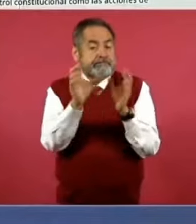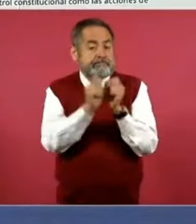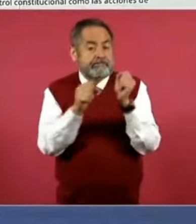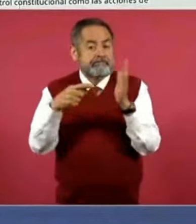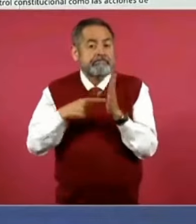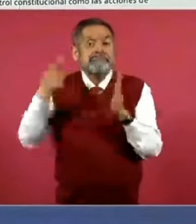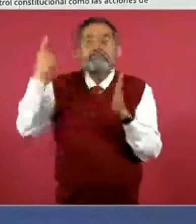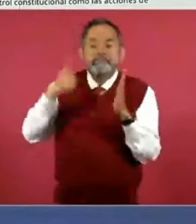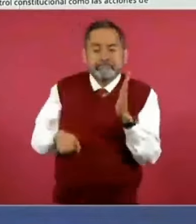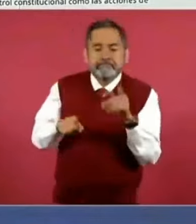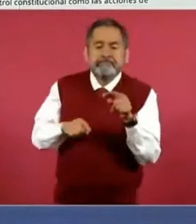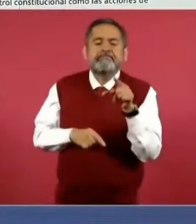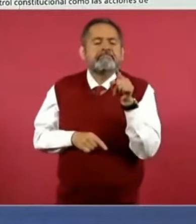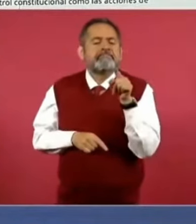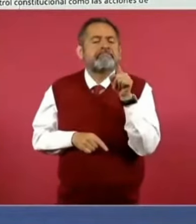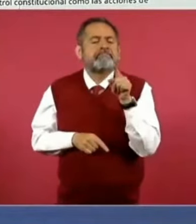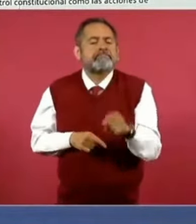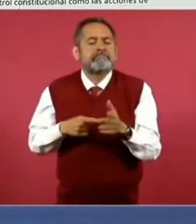Establece